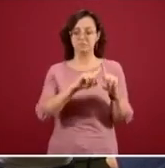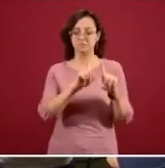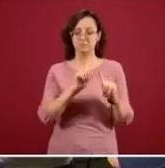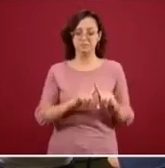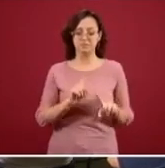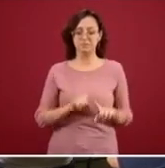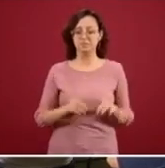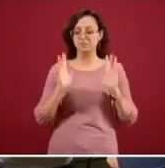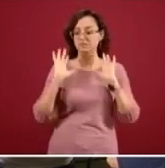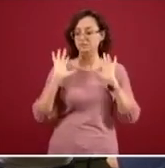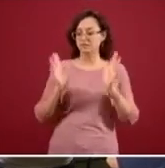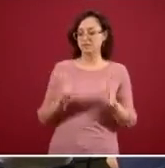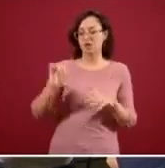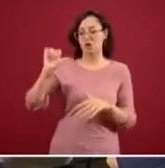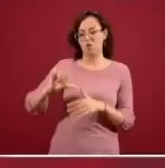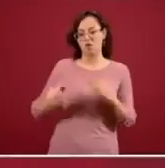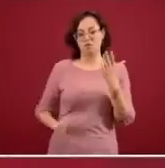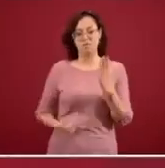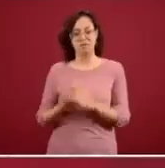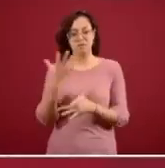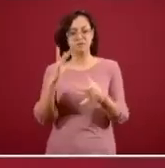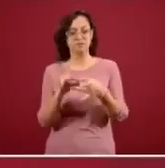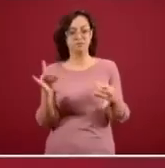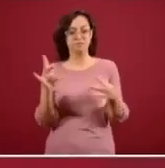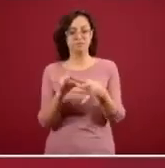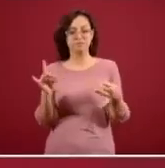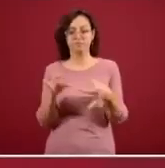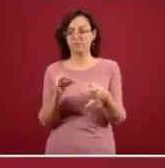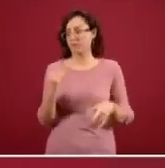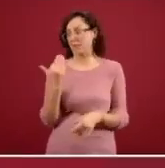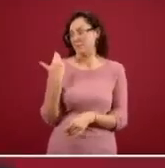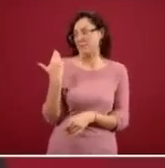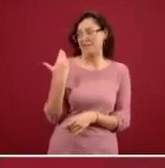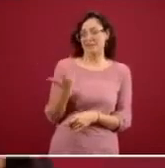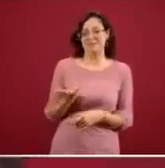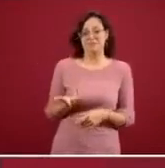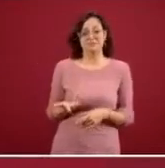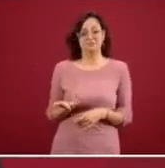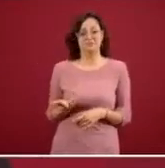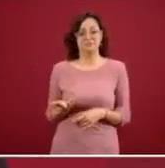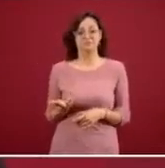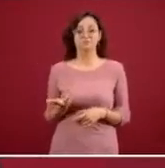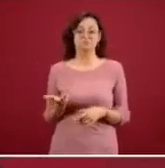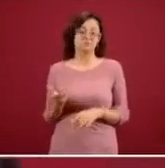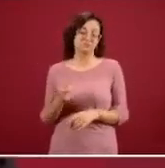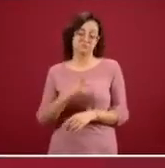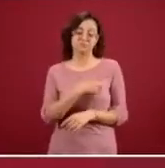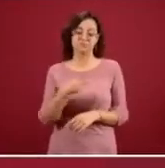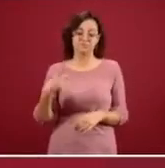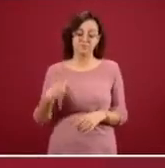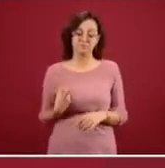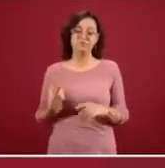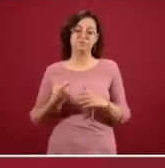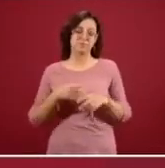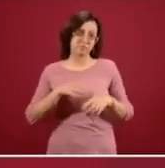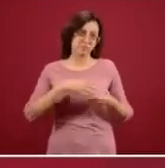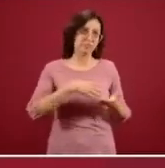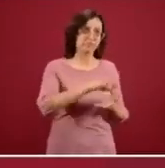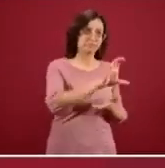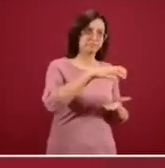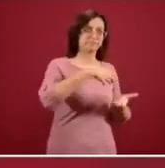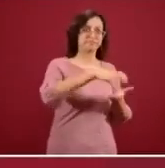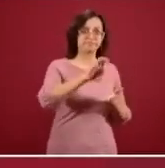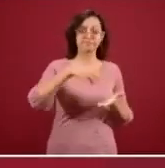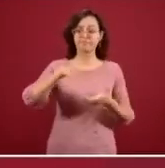el canciller Marcelo Ebrard esta mañana, y estos equipos ya están empezando su distribución,